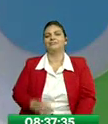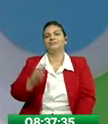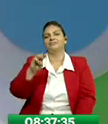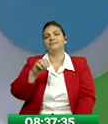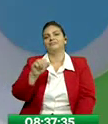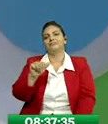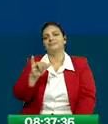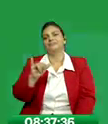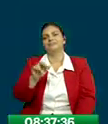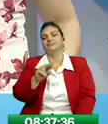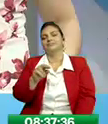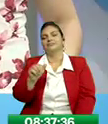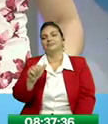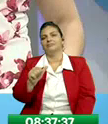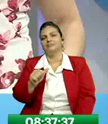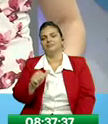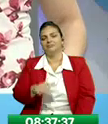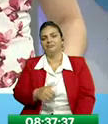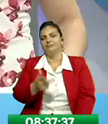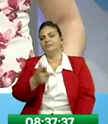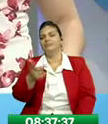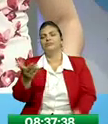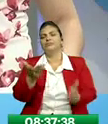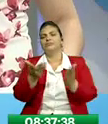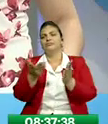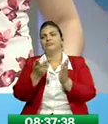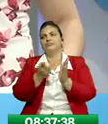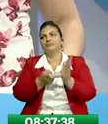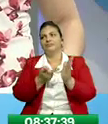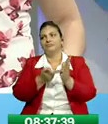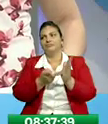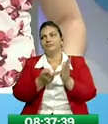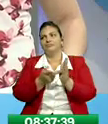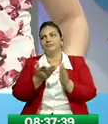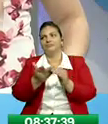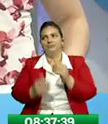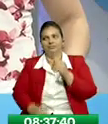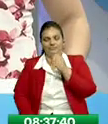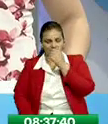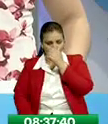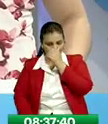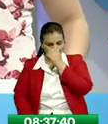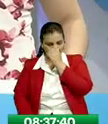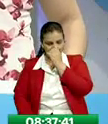de la ciudad de Guayaquil. ¿Dónde te encuentras y cuál es la novedad ahí, Bombón? Cuéntanos, ¿qué tal?